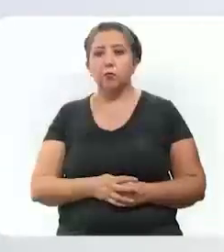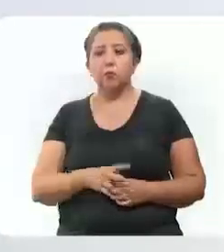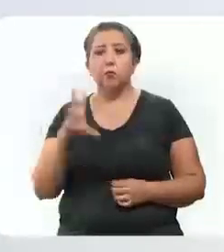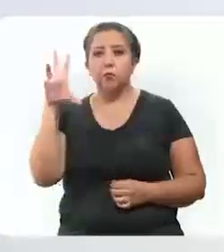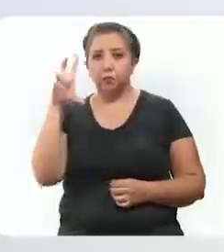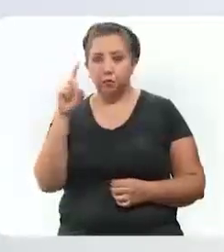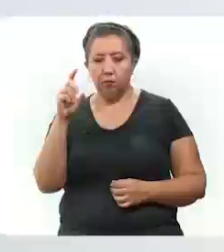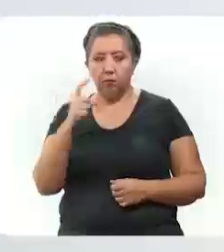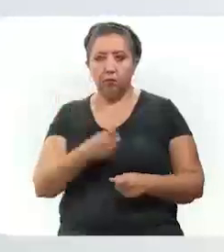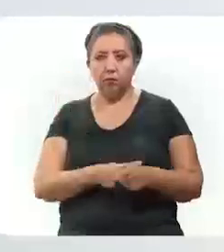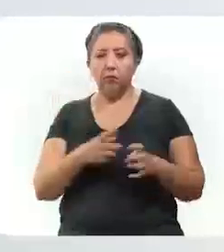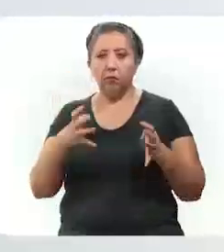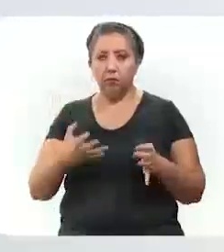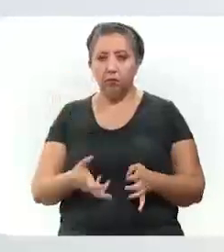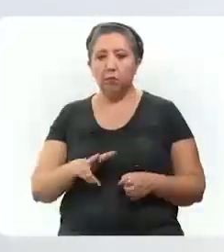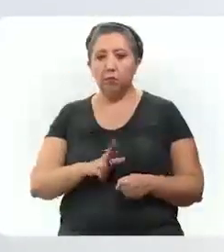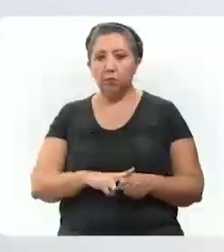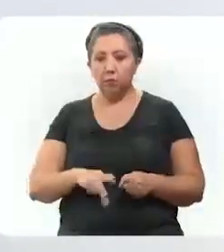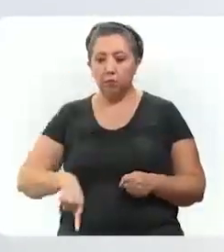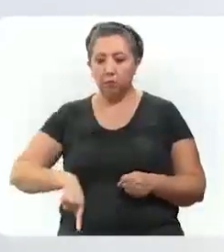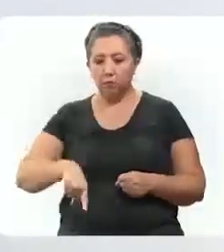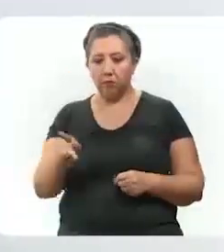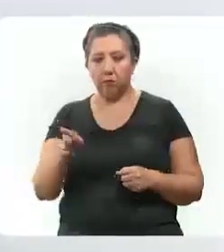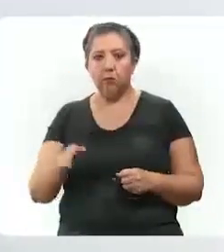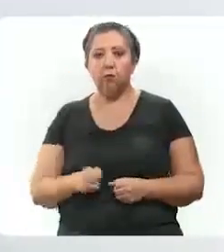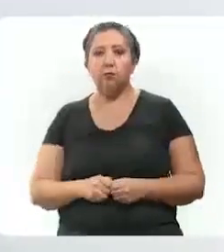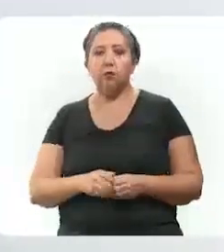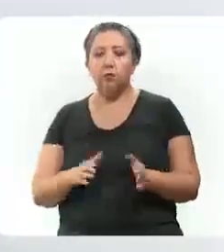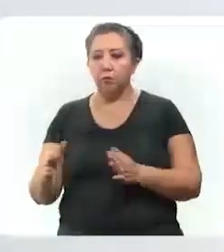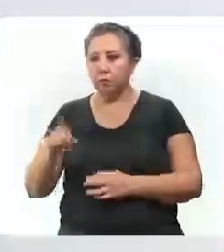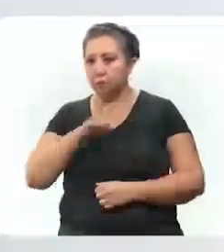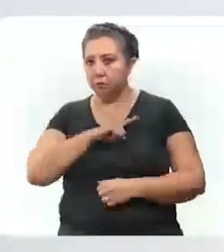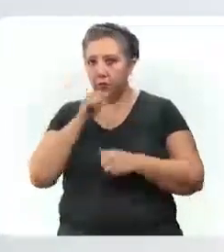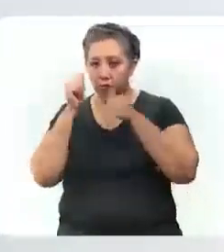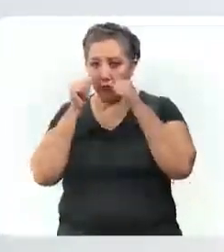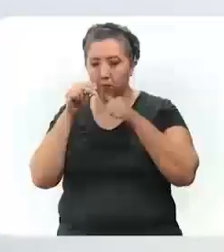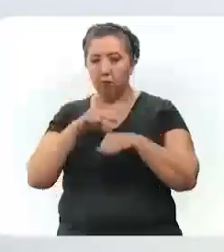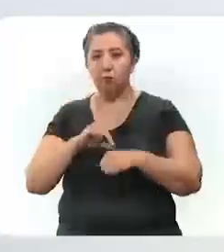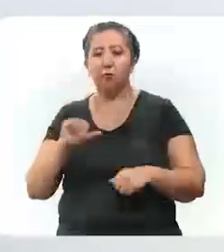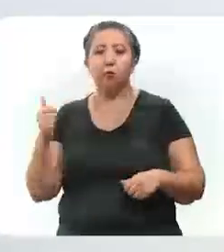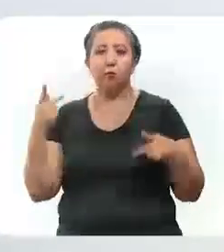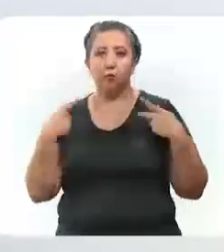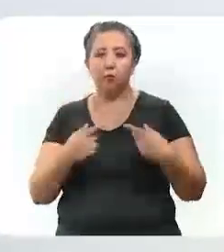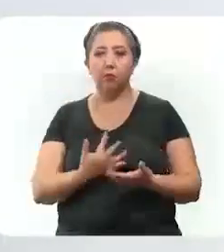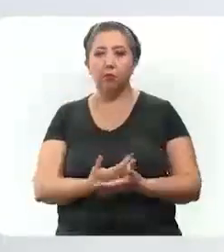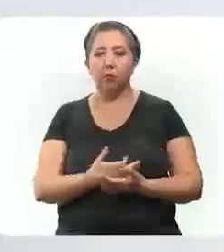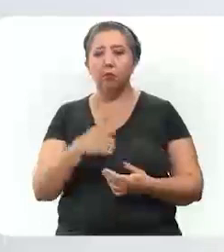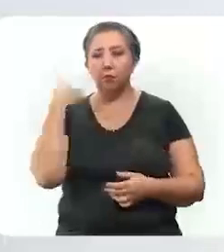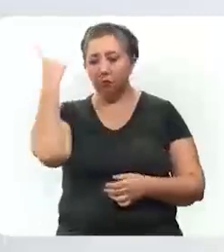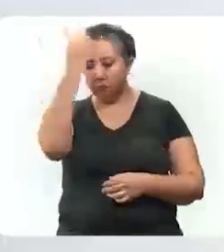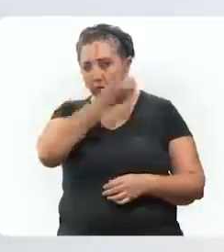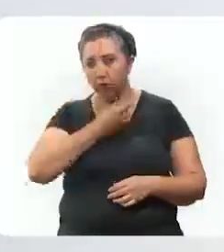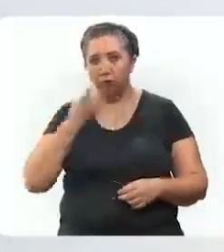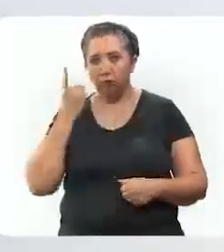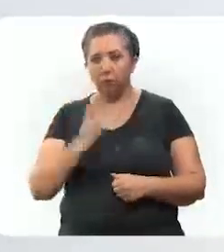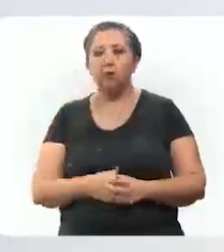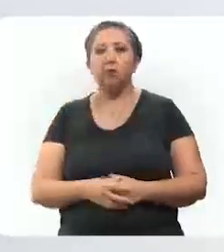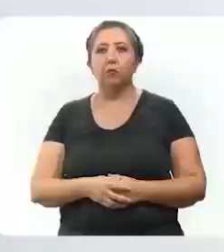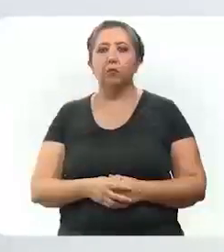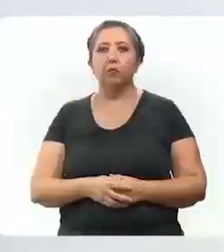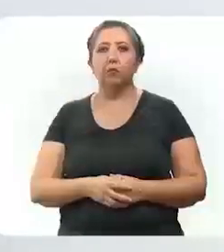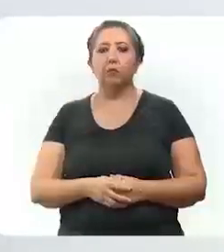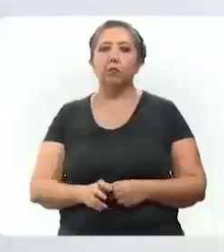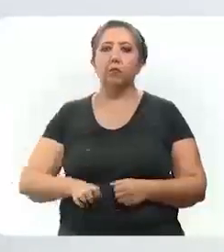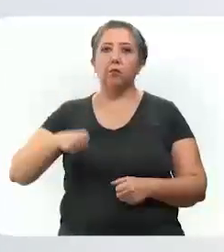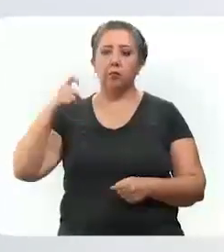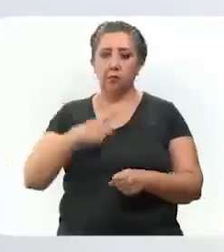30 de los casos positivos están en hospitales públicos y en aislamiento total. Hay otros pacientes a la espera de diagnóstico.